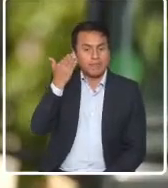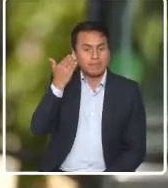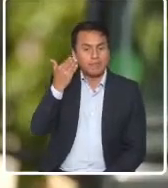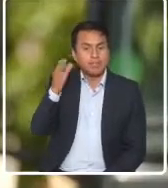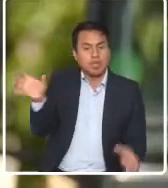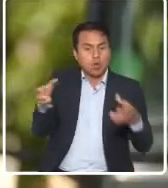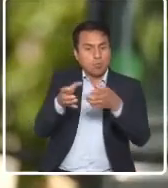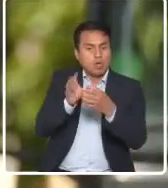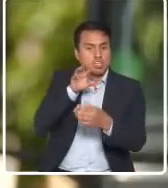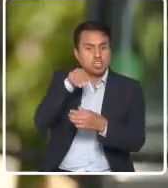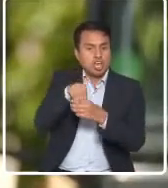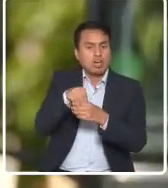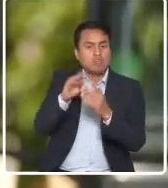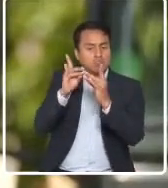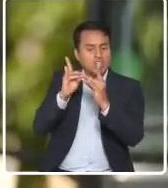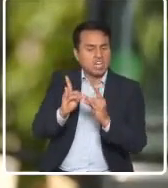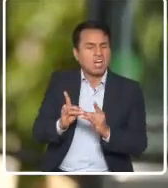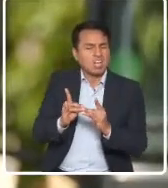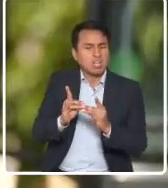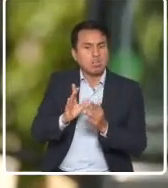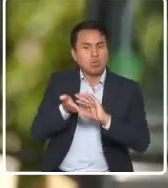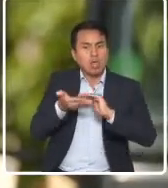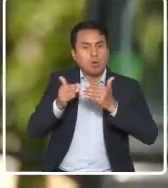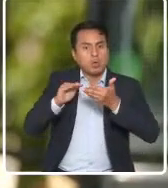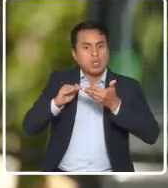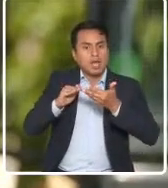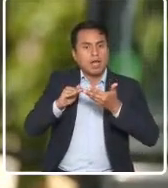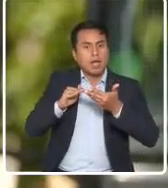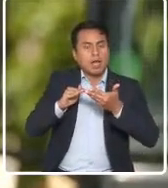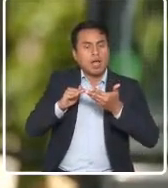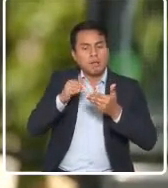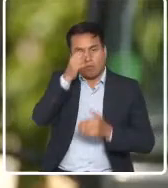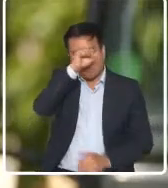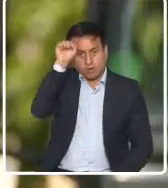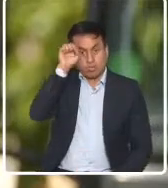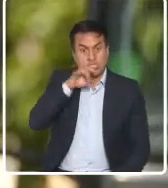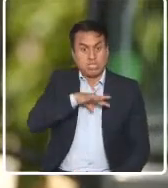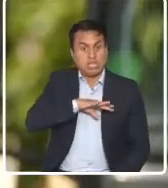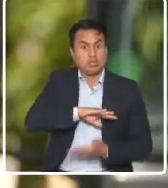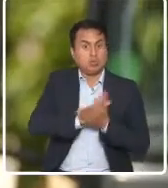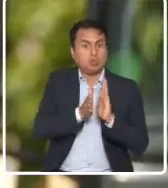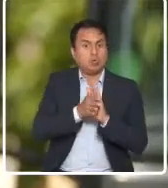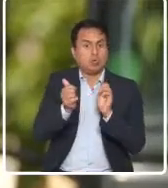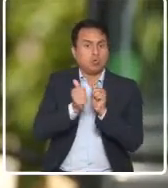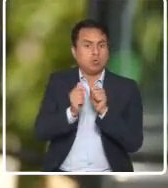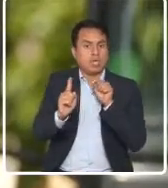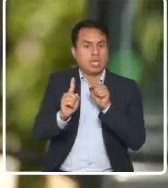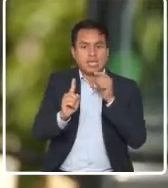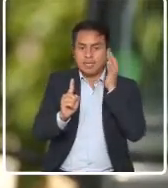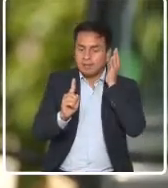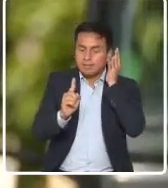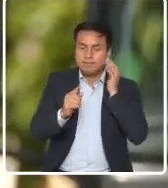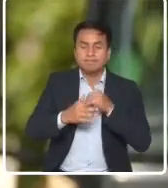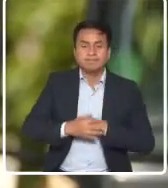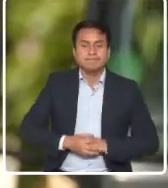en su compañía, en su funeral, y cómo estaba toda la comunidad de bomberos en todo Chile junto con ella.